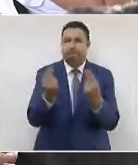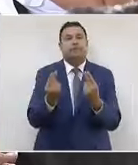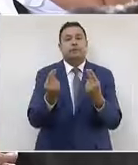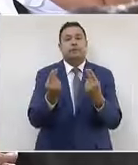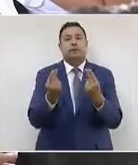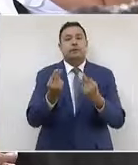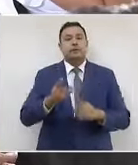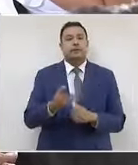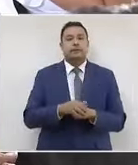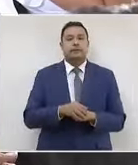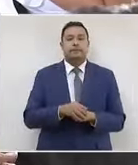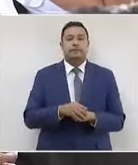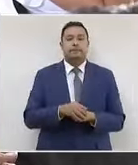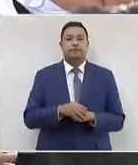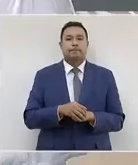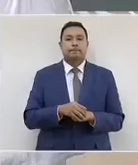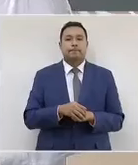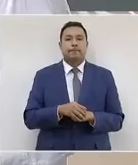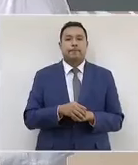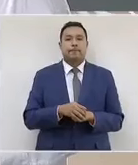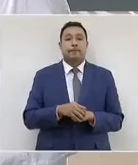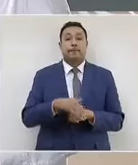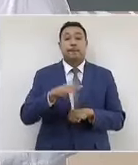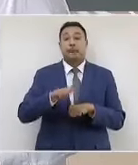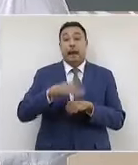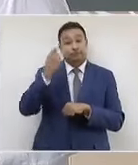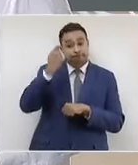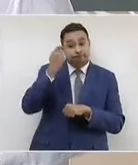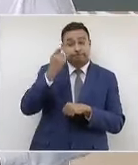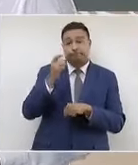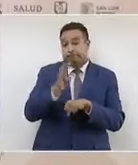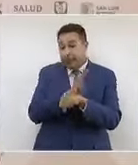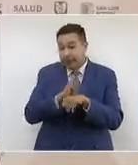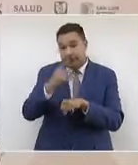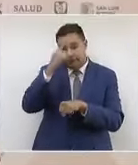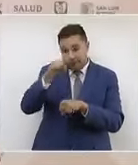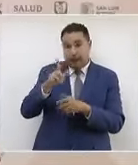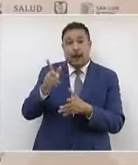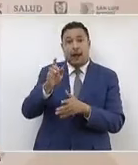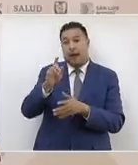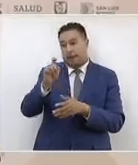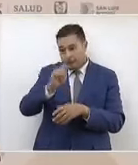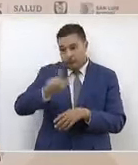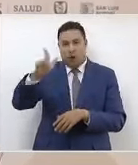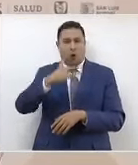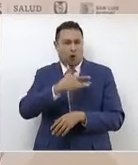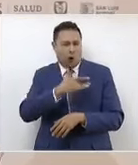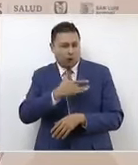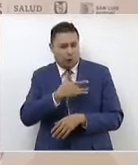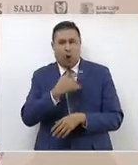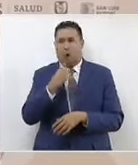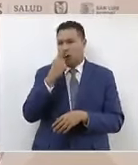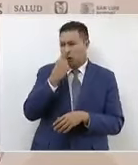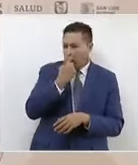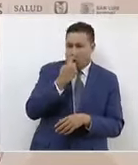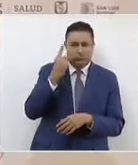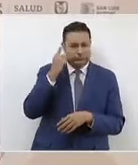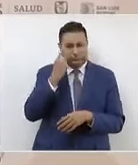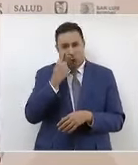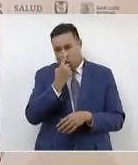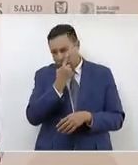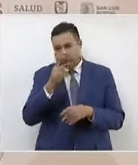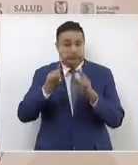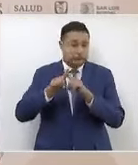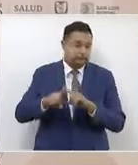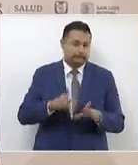incrementando el número de becas para especialidades. Se recibían a 9, 10 mil